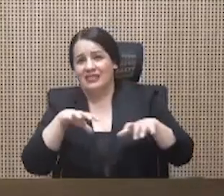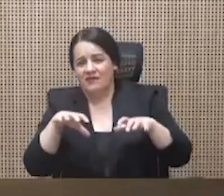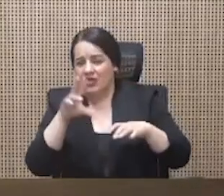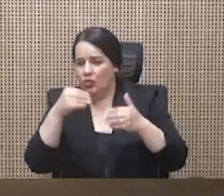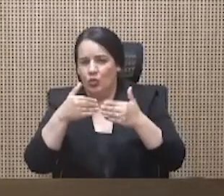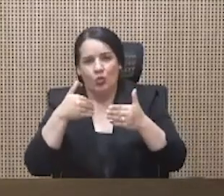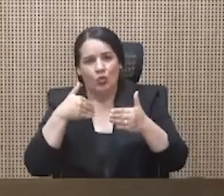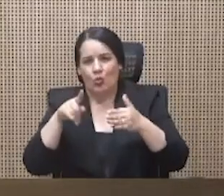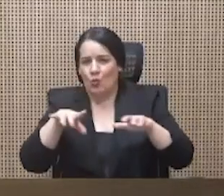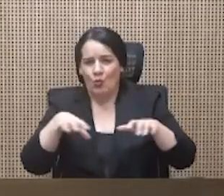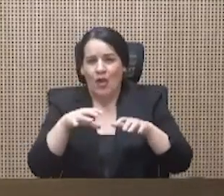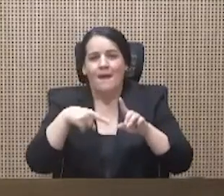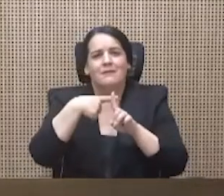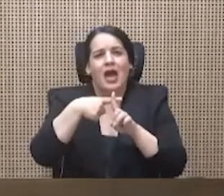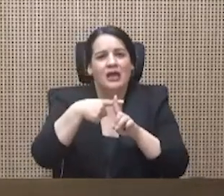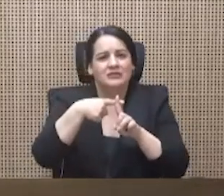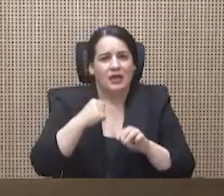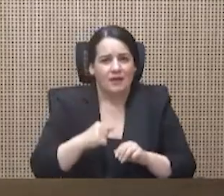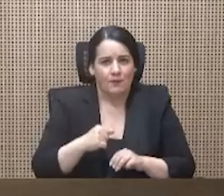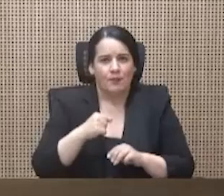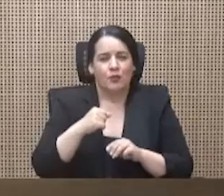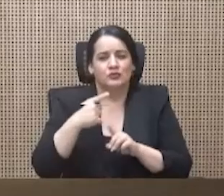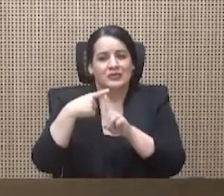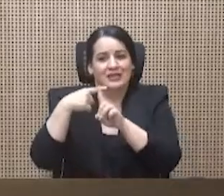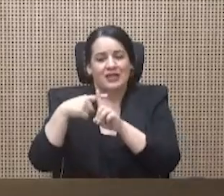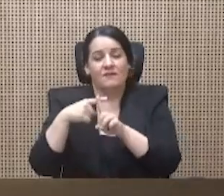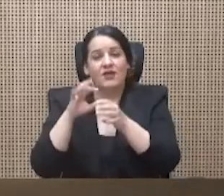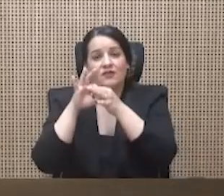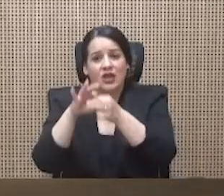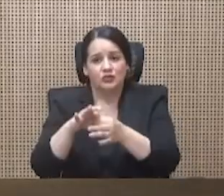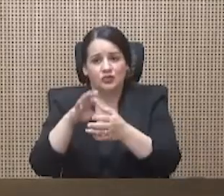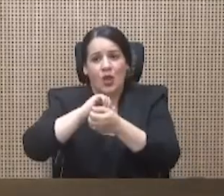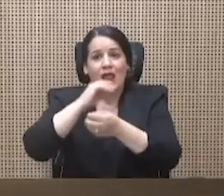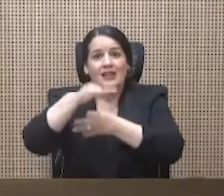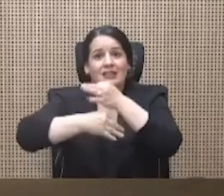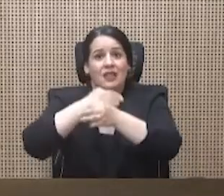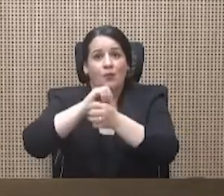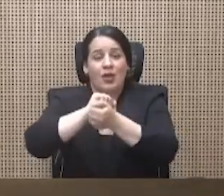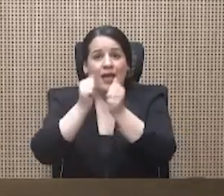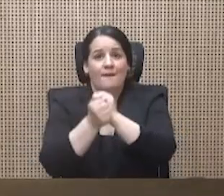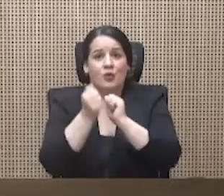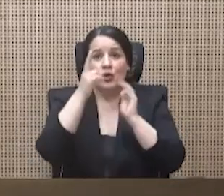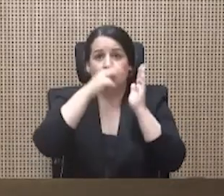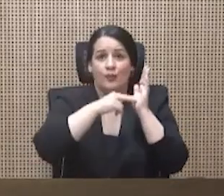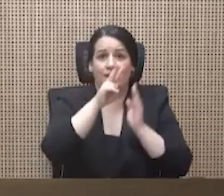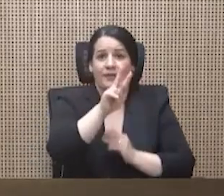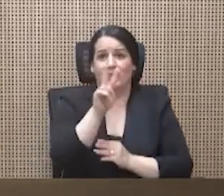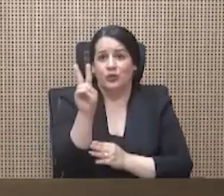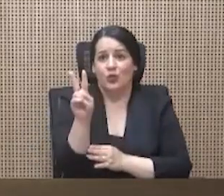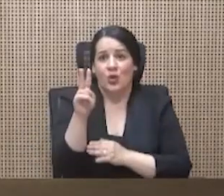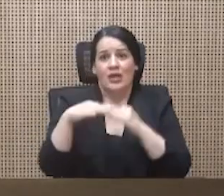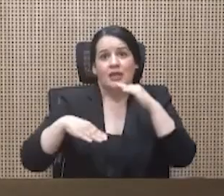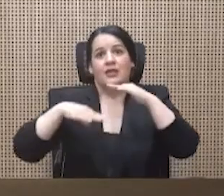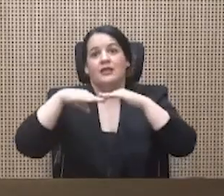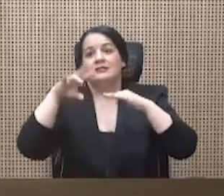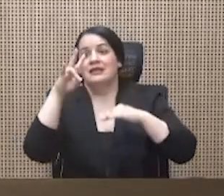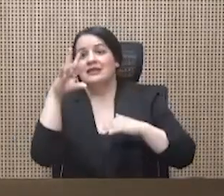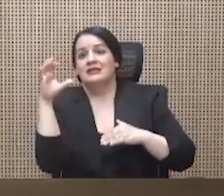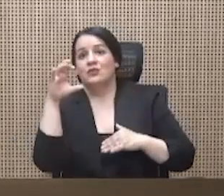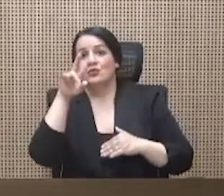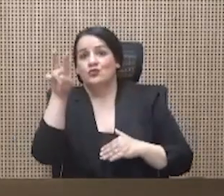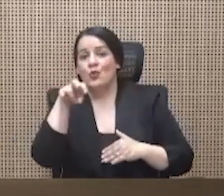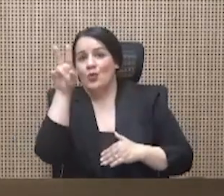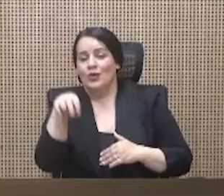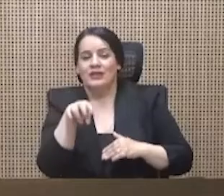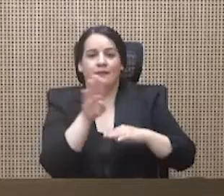apreciación del tipo de cambio. En el año 2022, cuando el tipo de cambio alcanzó casi 700 colones, en el